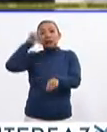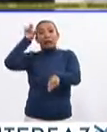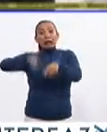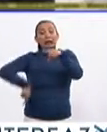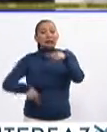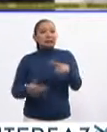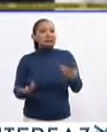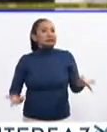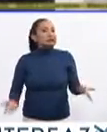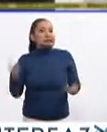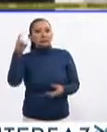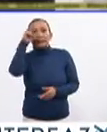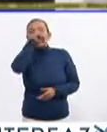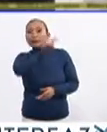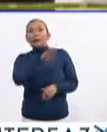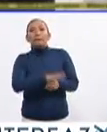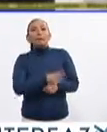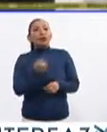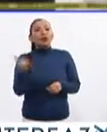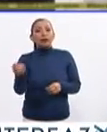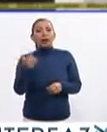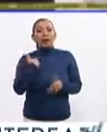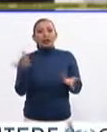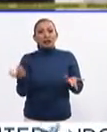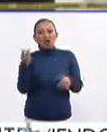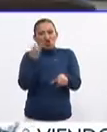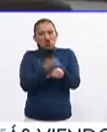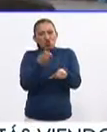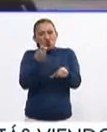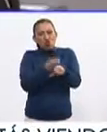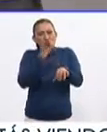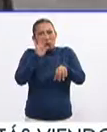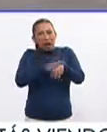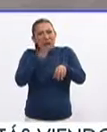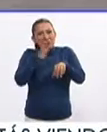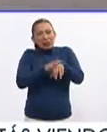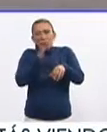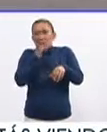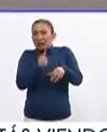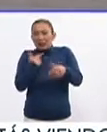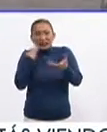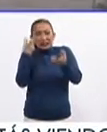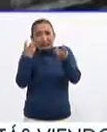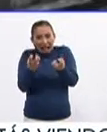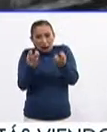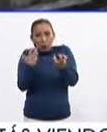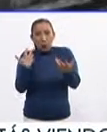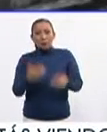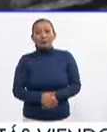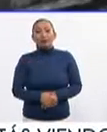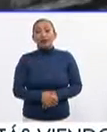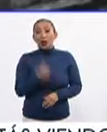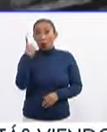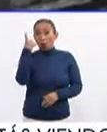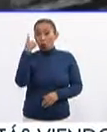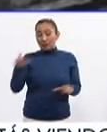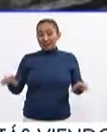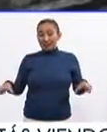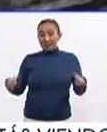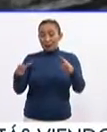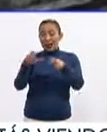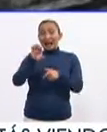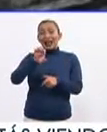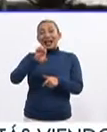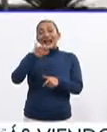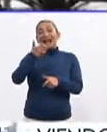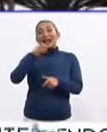Eliminarla es complicado porque se va rigidizando cada vez más entre más seca esté. En uno de los templos de